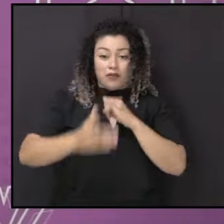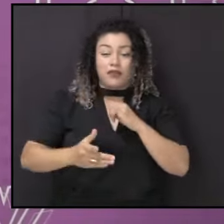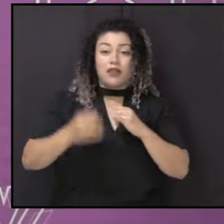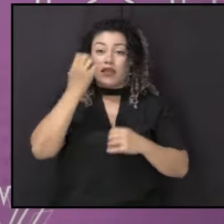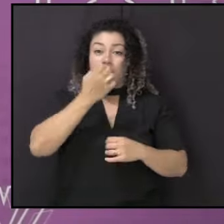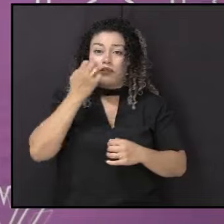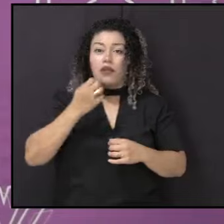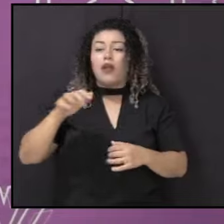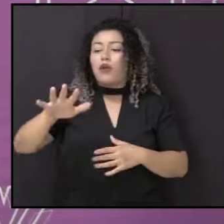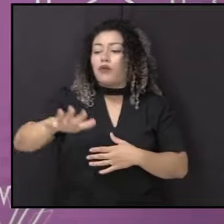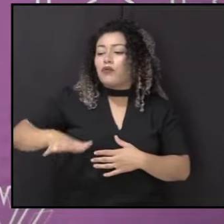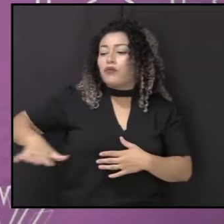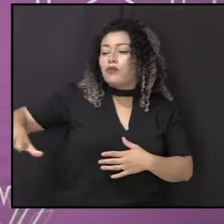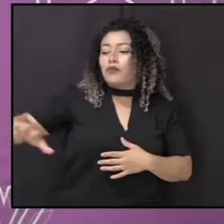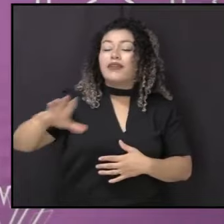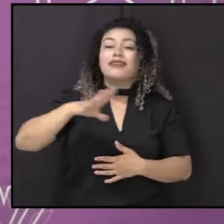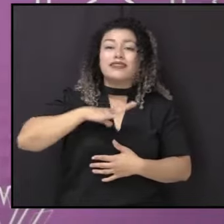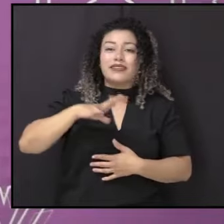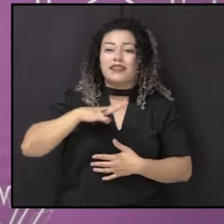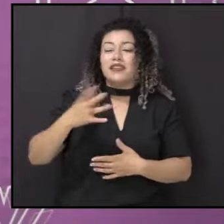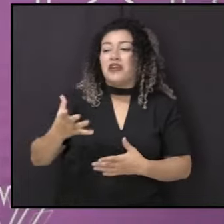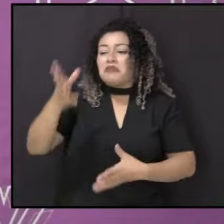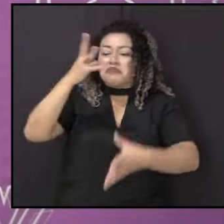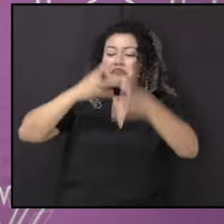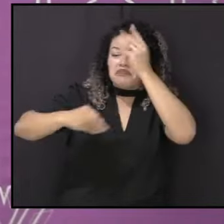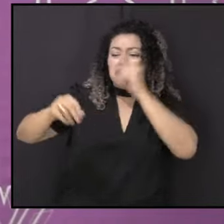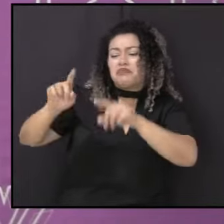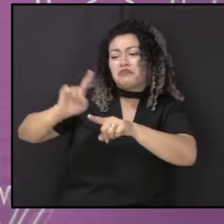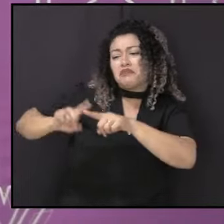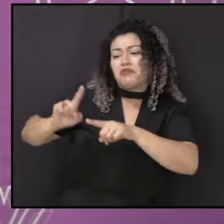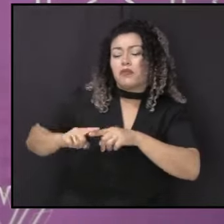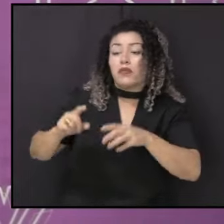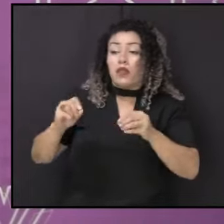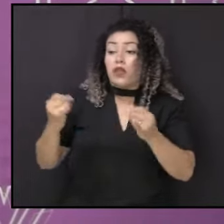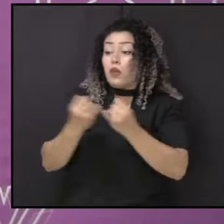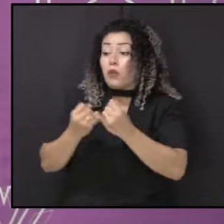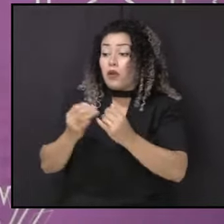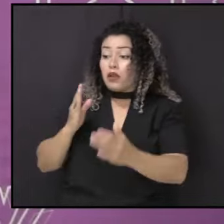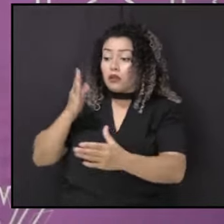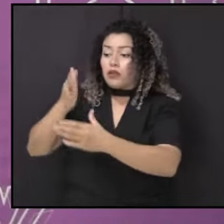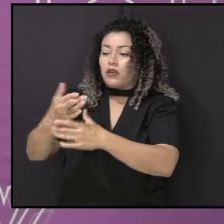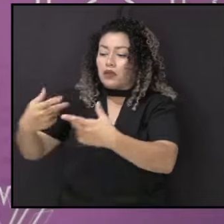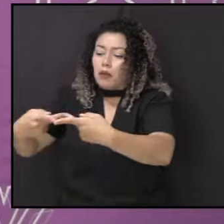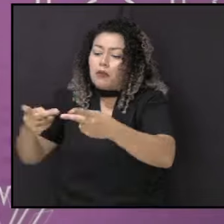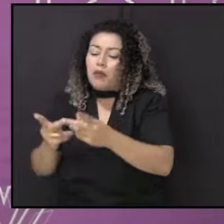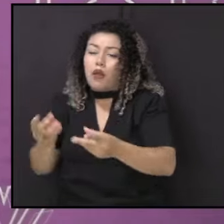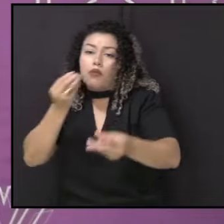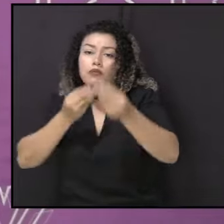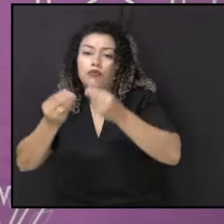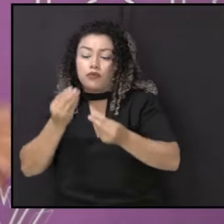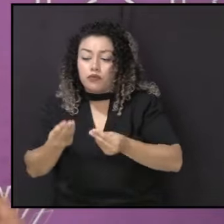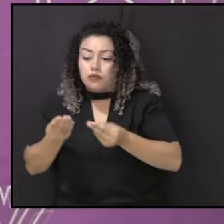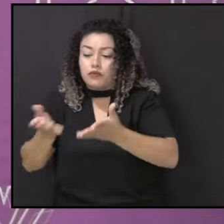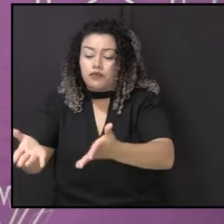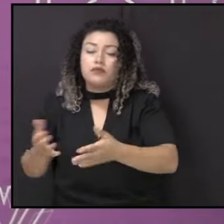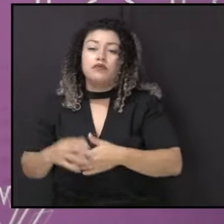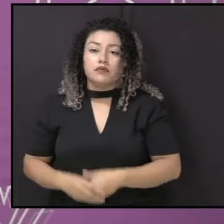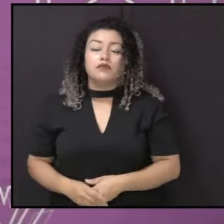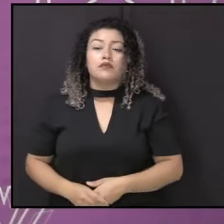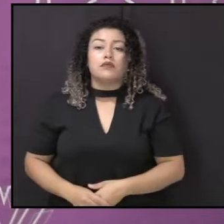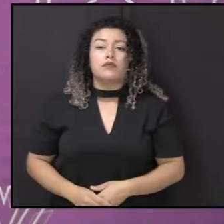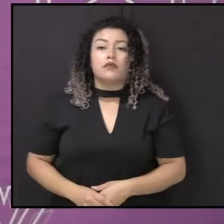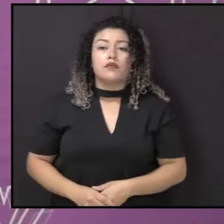tener un espacio donde puedan tener una nutrición, aunque sea un plato al día, bien servido, bien alimentados, bien nutridos,